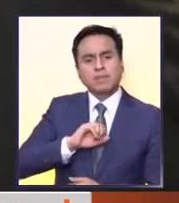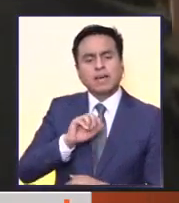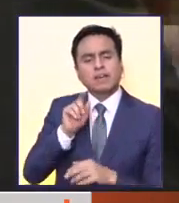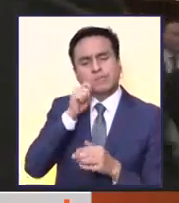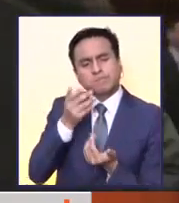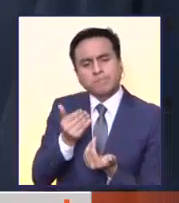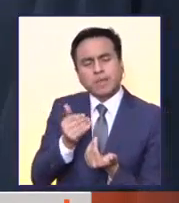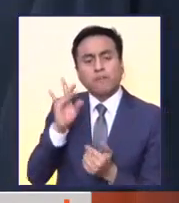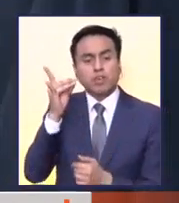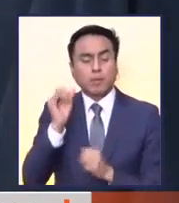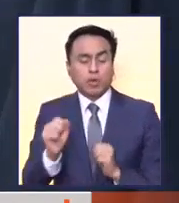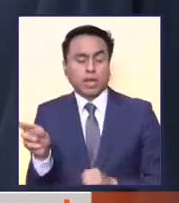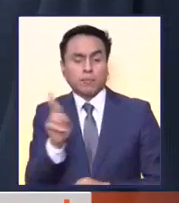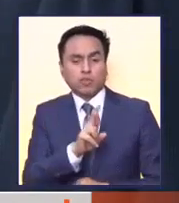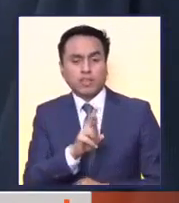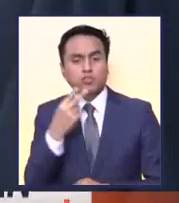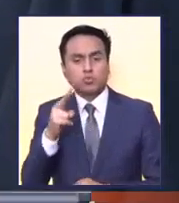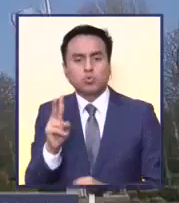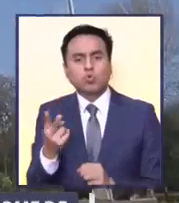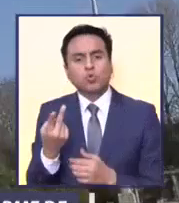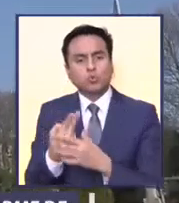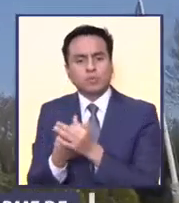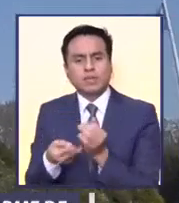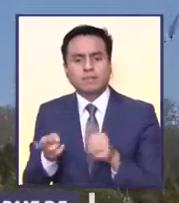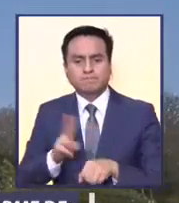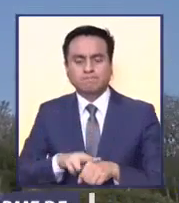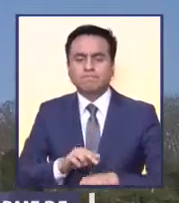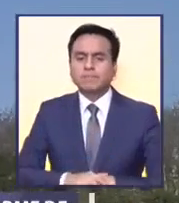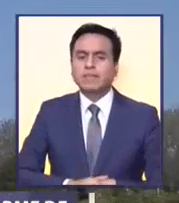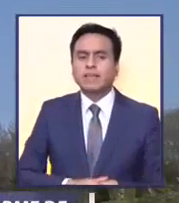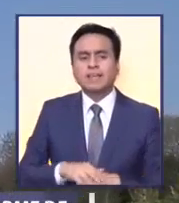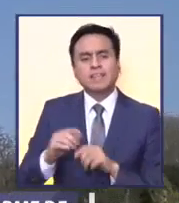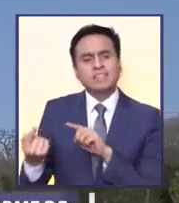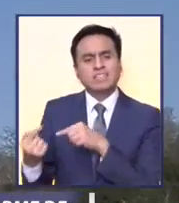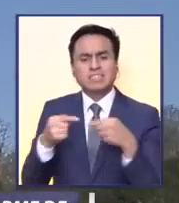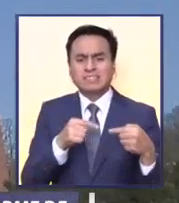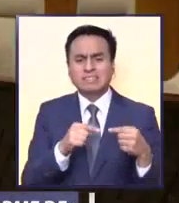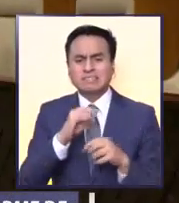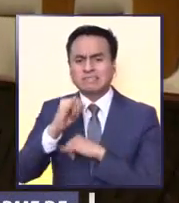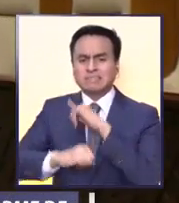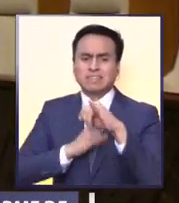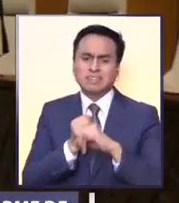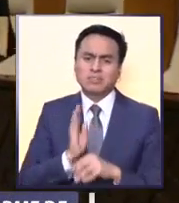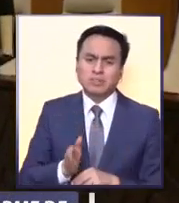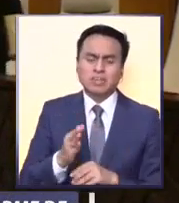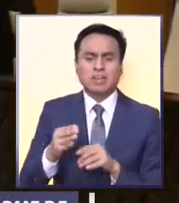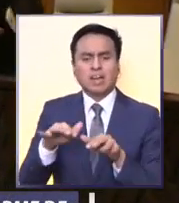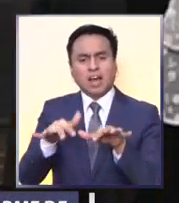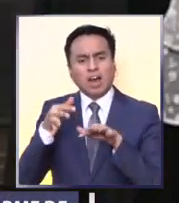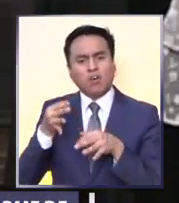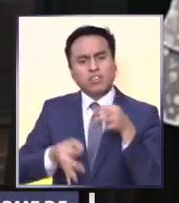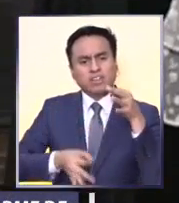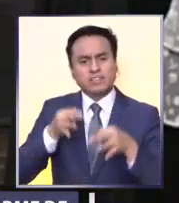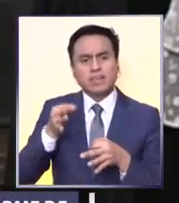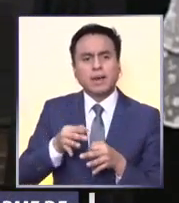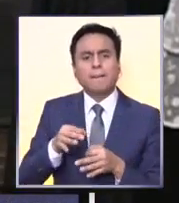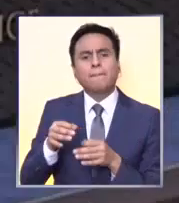Bolivia podría responder con su dúplica. Litigio internacional que continuaría con una audiencia en el Palacio